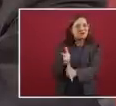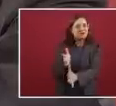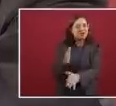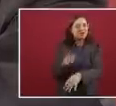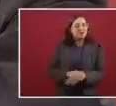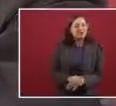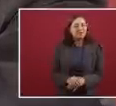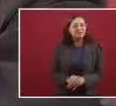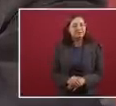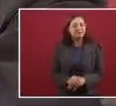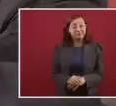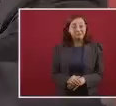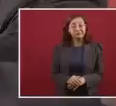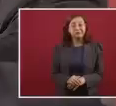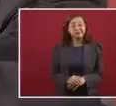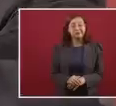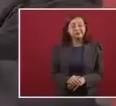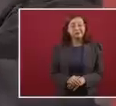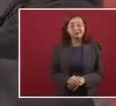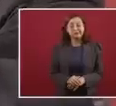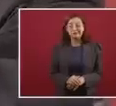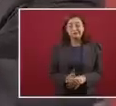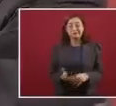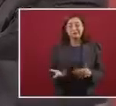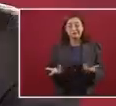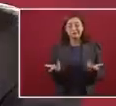Necesitamos que haya